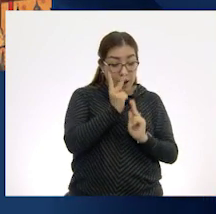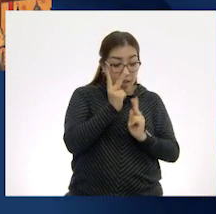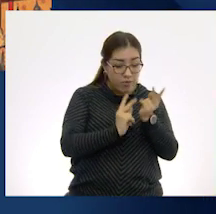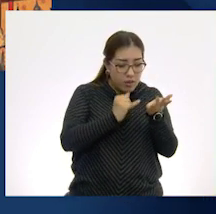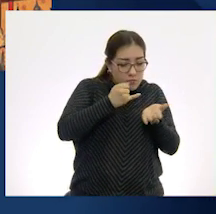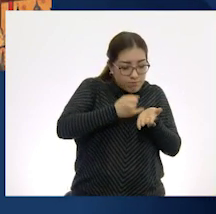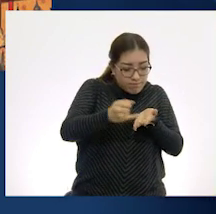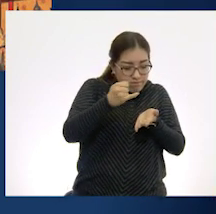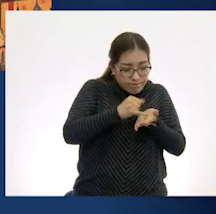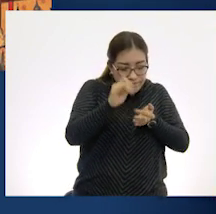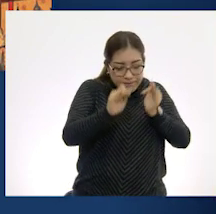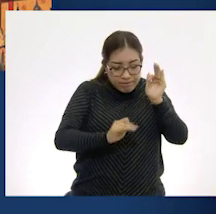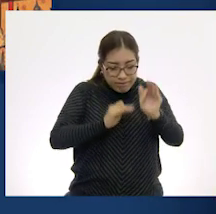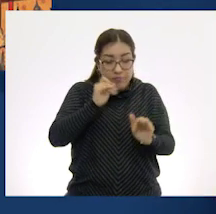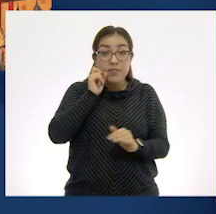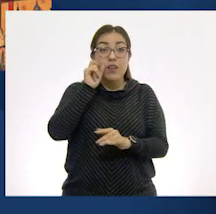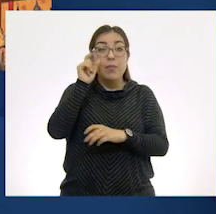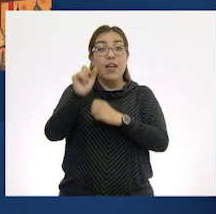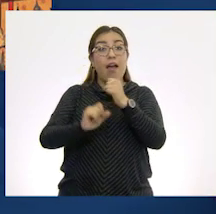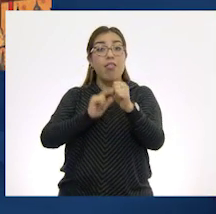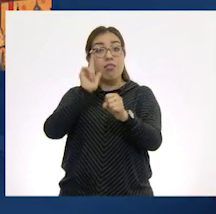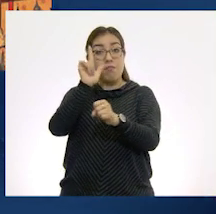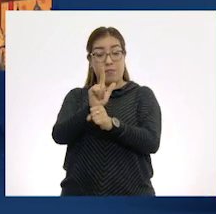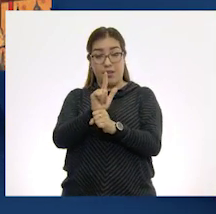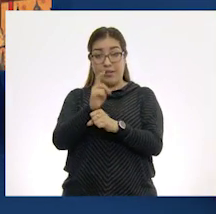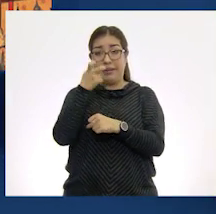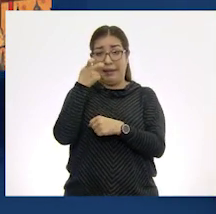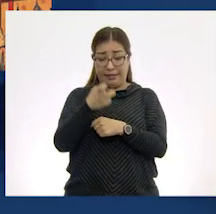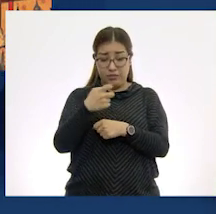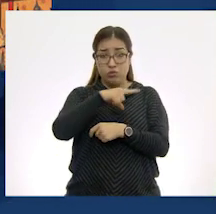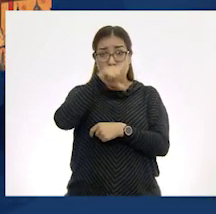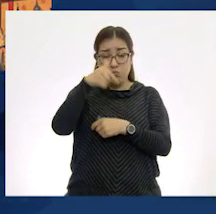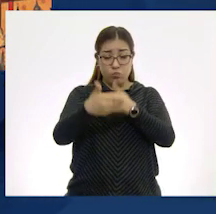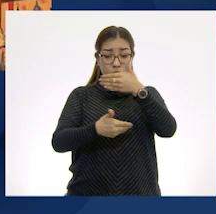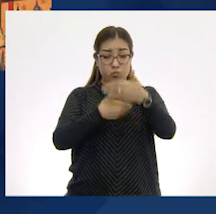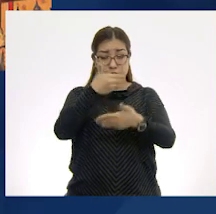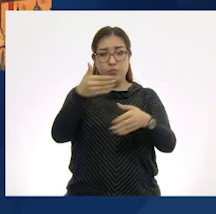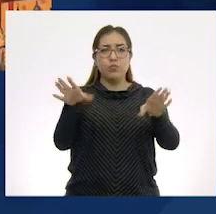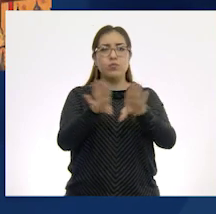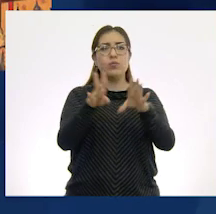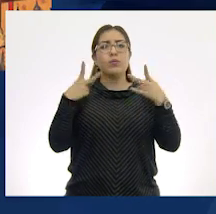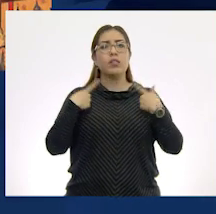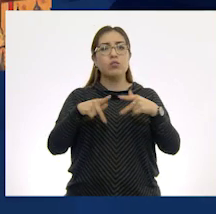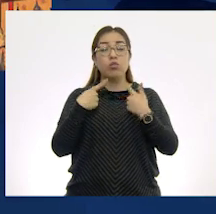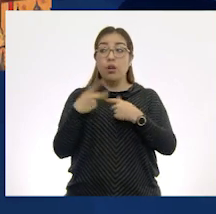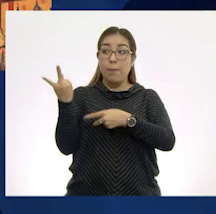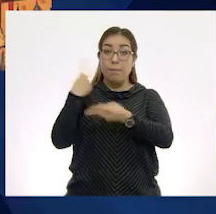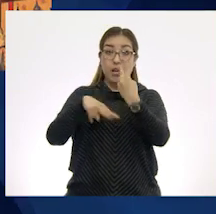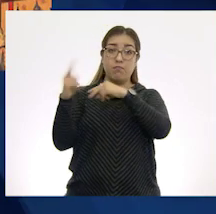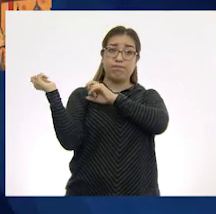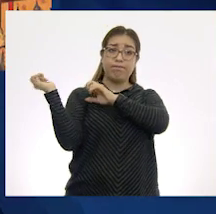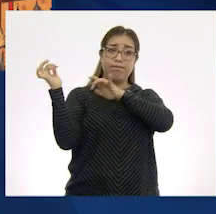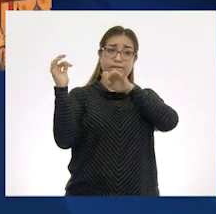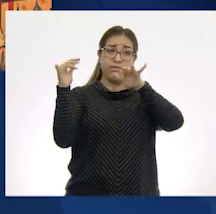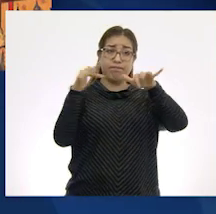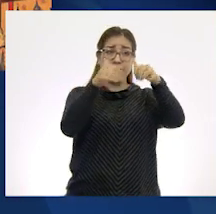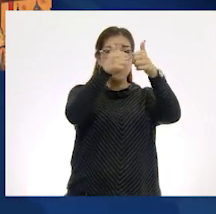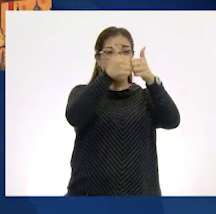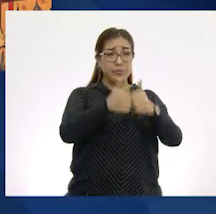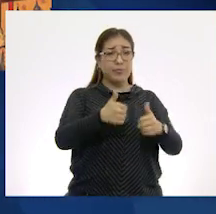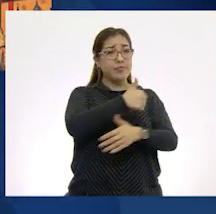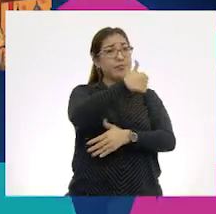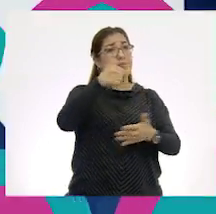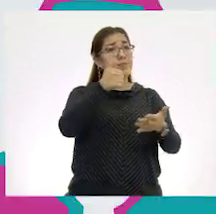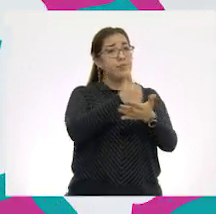y animales. Y con ello la paulatina sedentarización de las sociedades humanas.